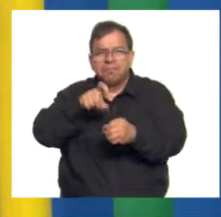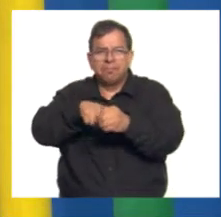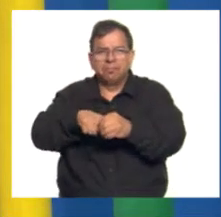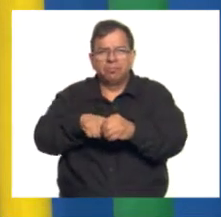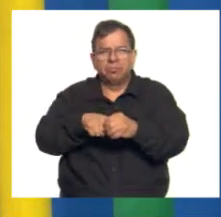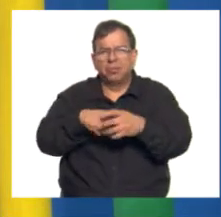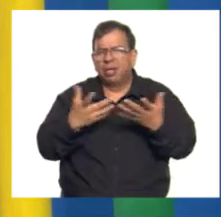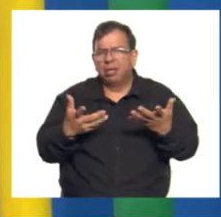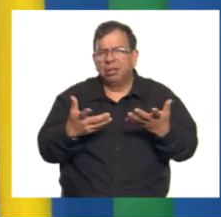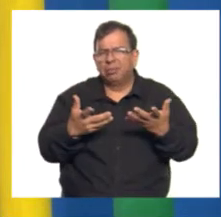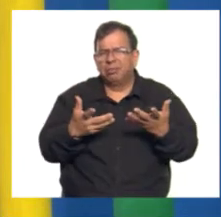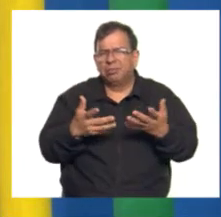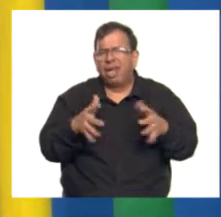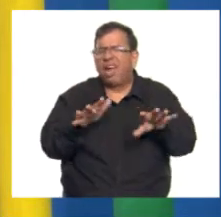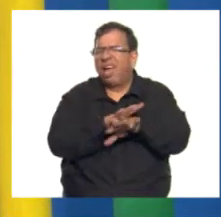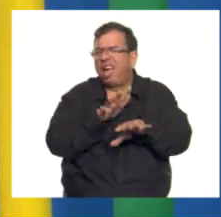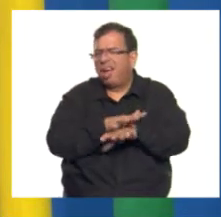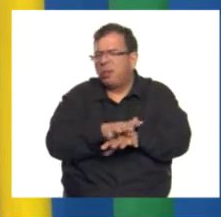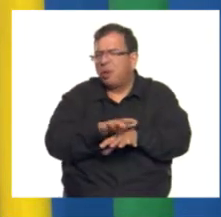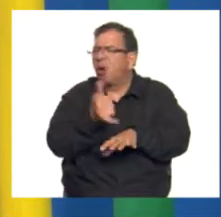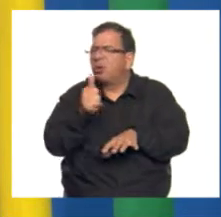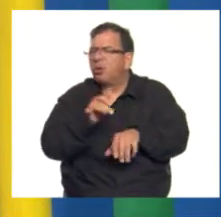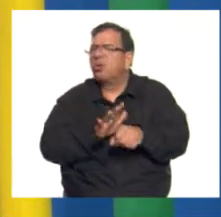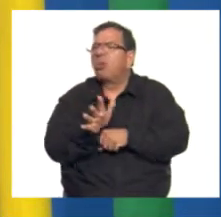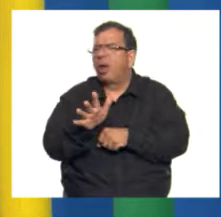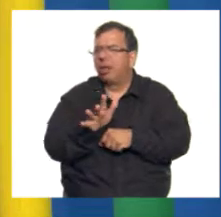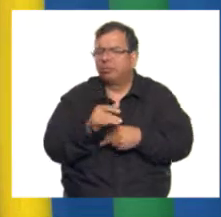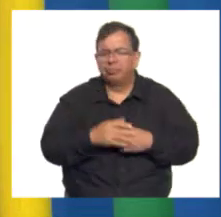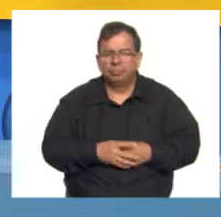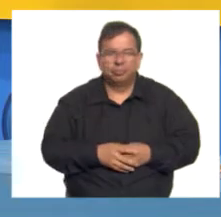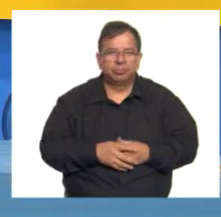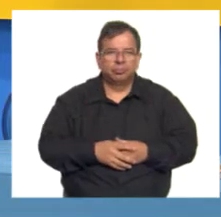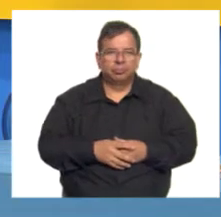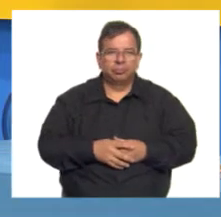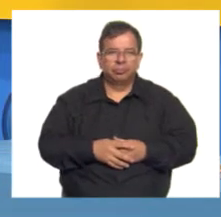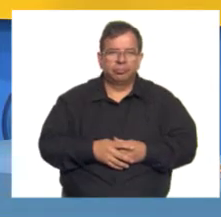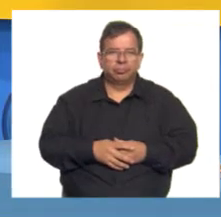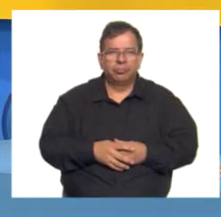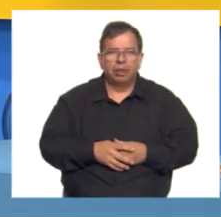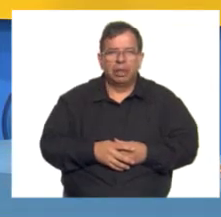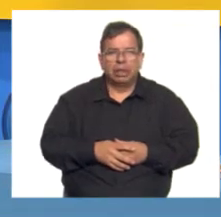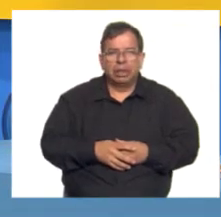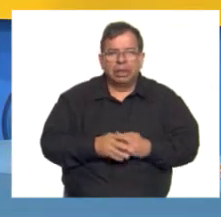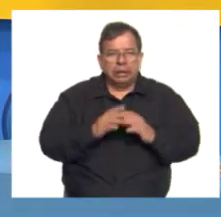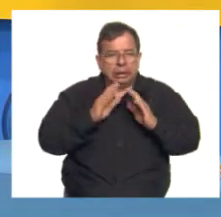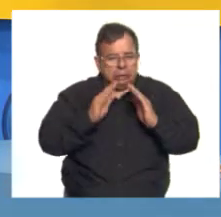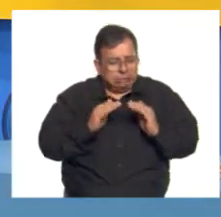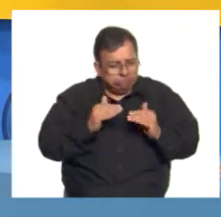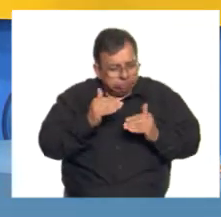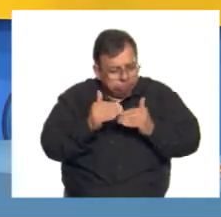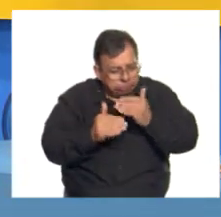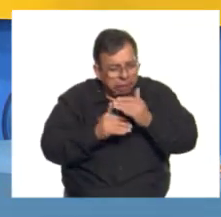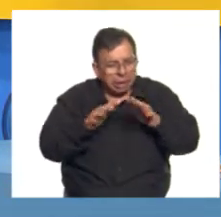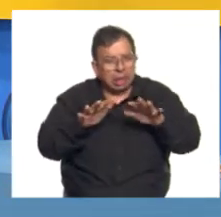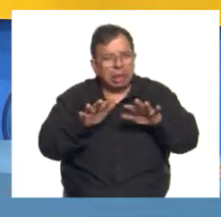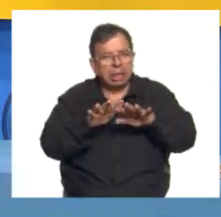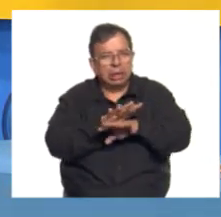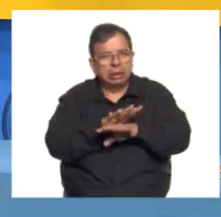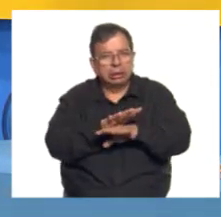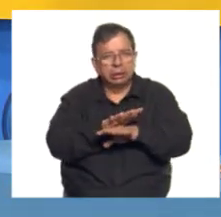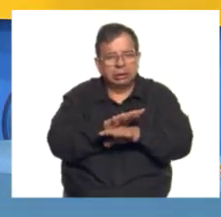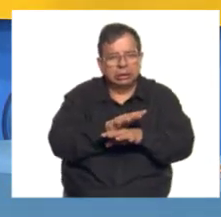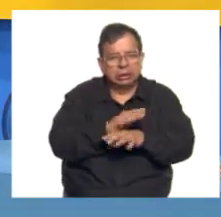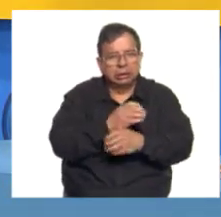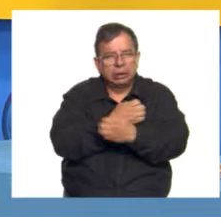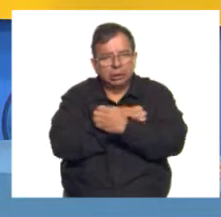¿Qué otros cambios hubo durante este periodo? Pues, una vez que hablamos sobre este cambio en la orientación de la educación y en